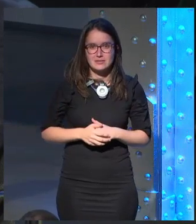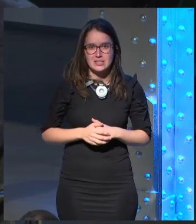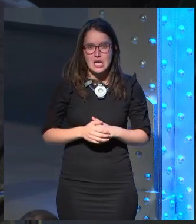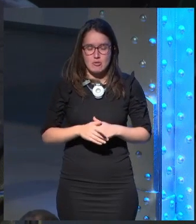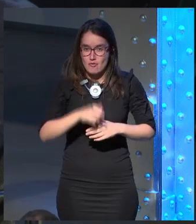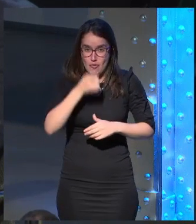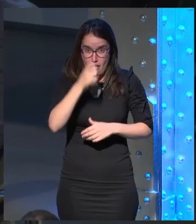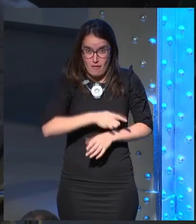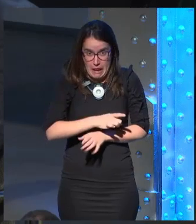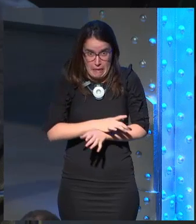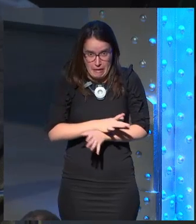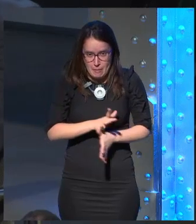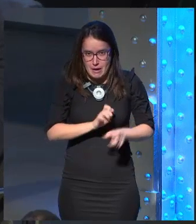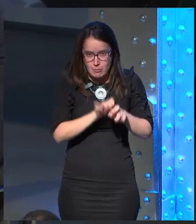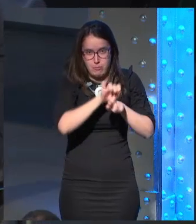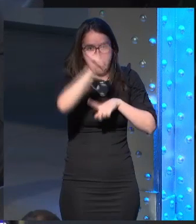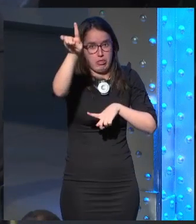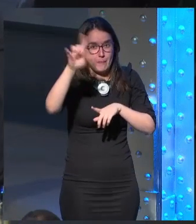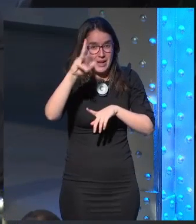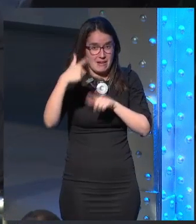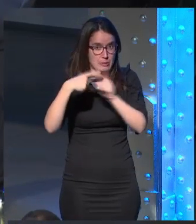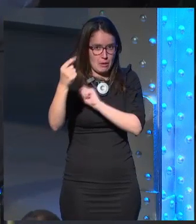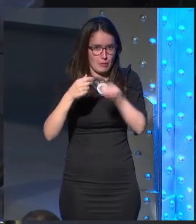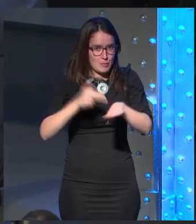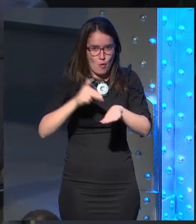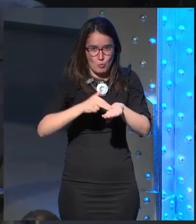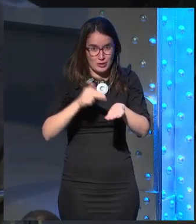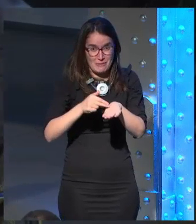No sirve mucho eso para el espacio, ese combustible.